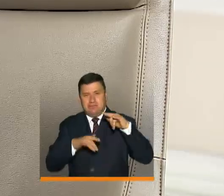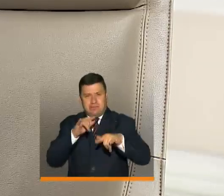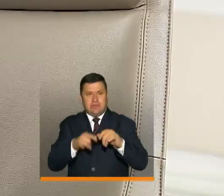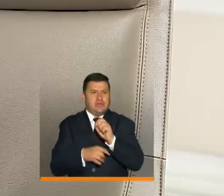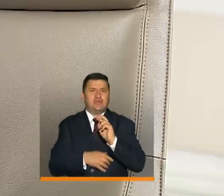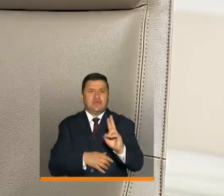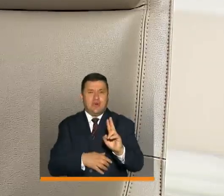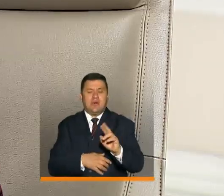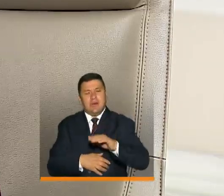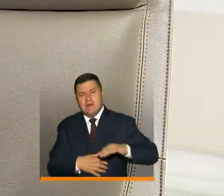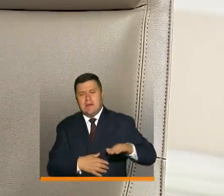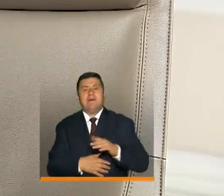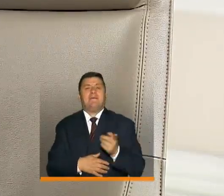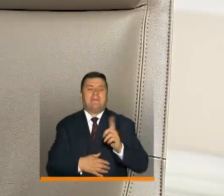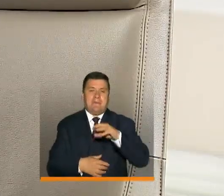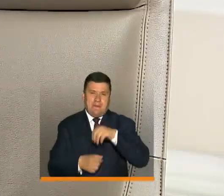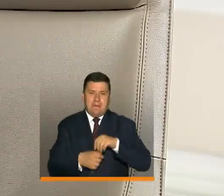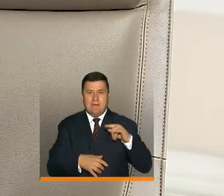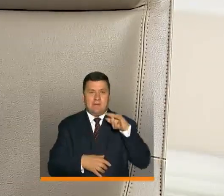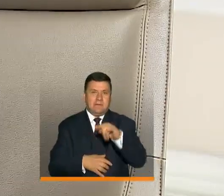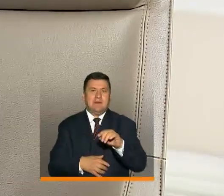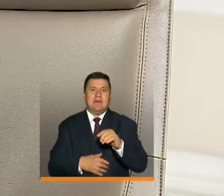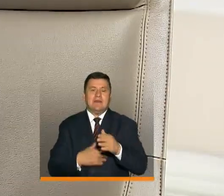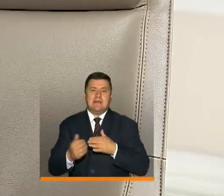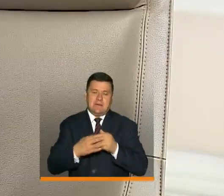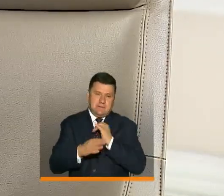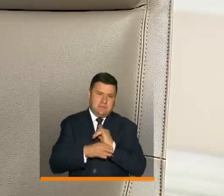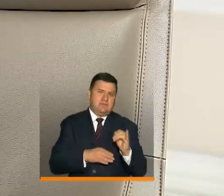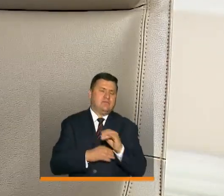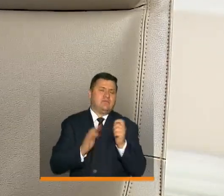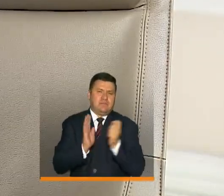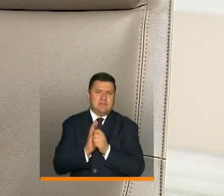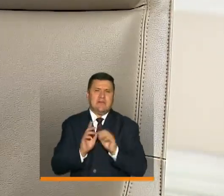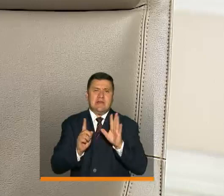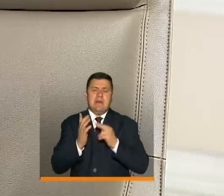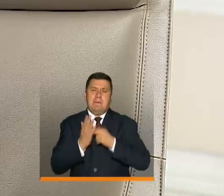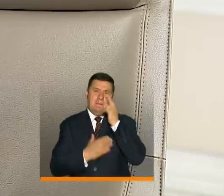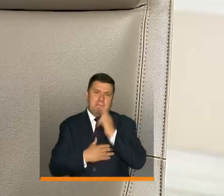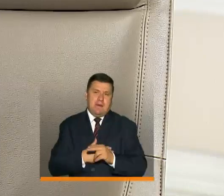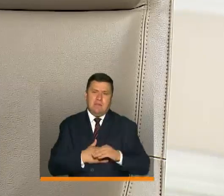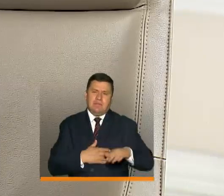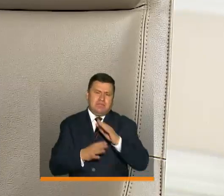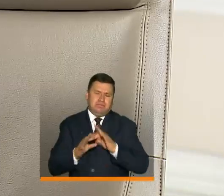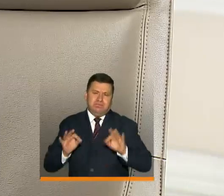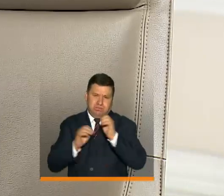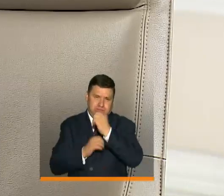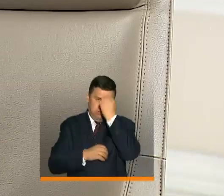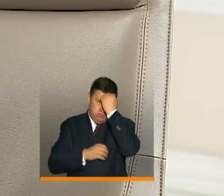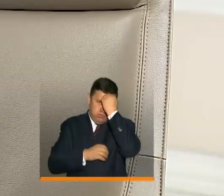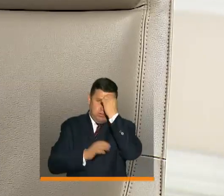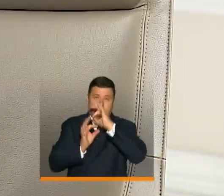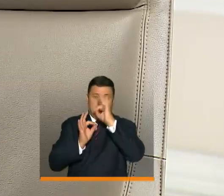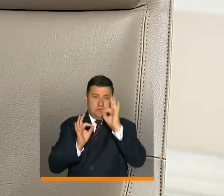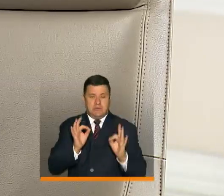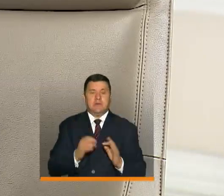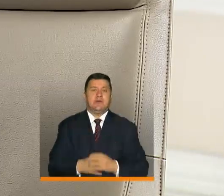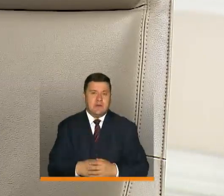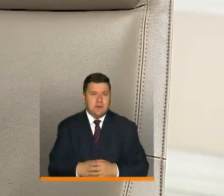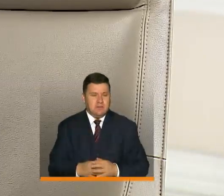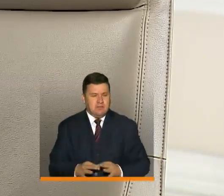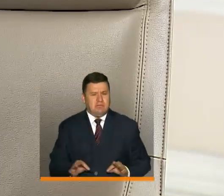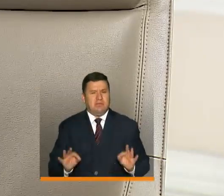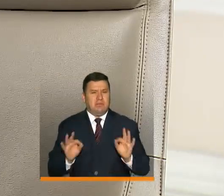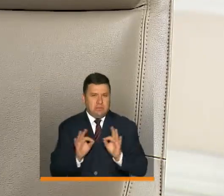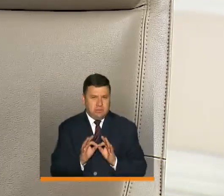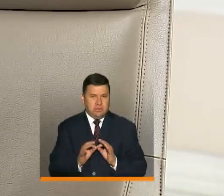del suroccidente y también el aeropuerto de San Andrés, así como 6 proyectos carreteros fundamentales para las regiones del país,